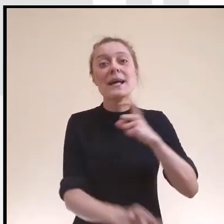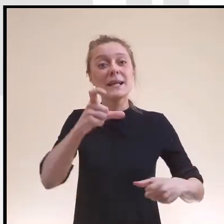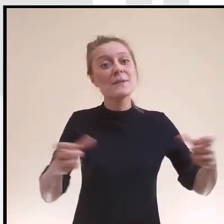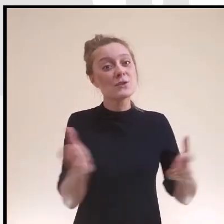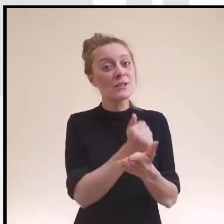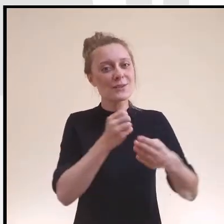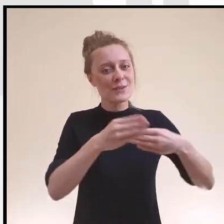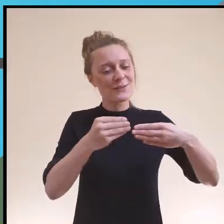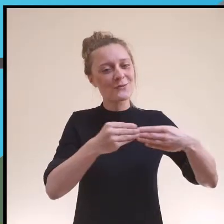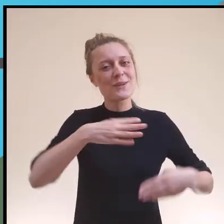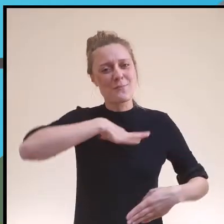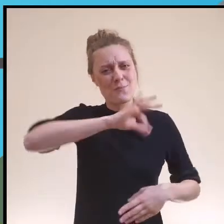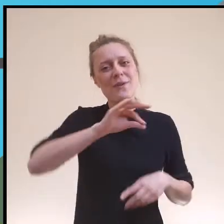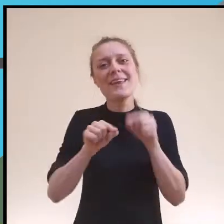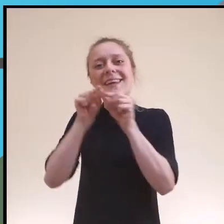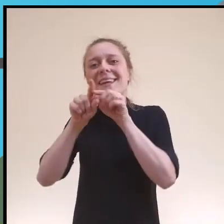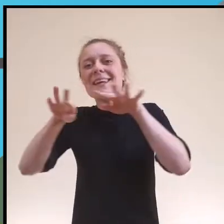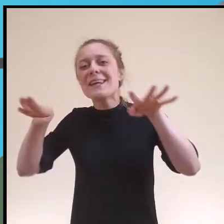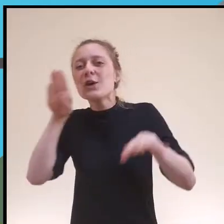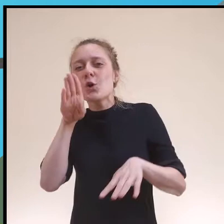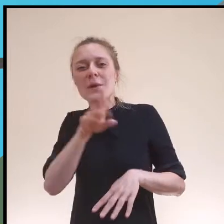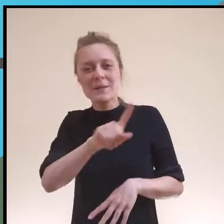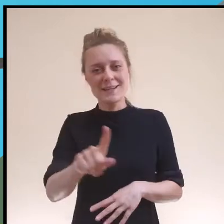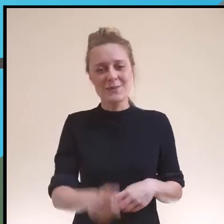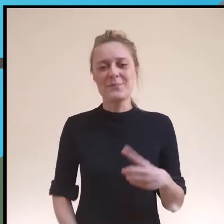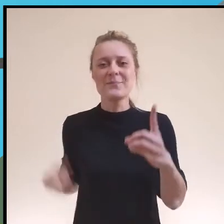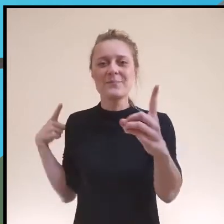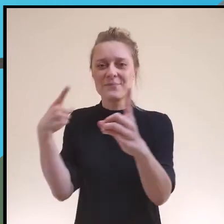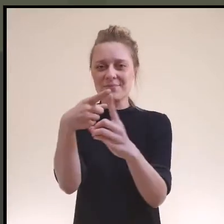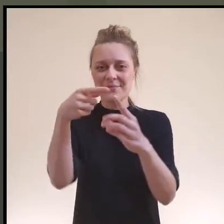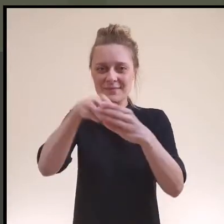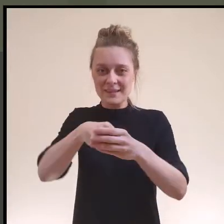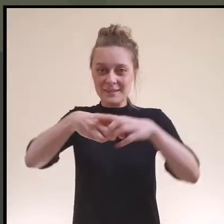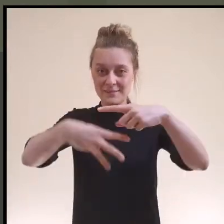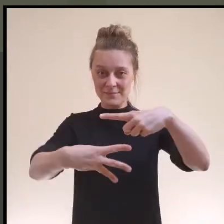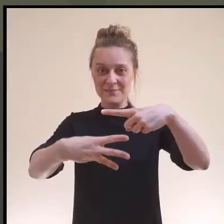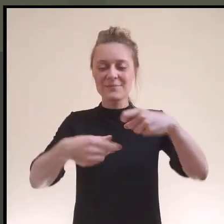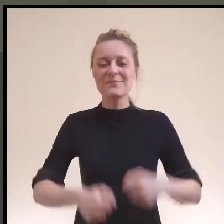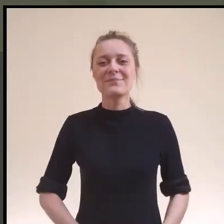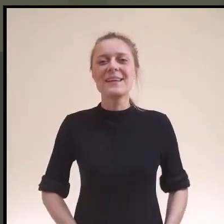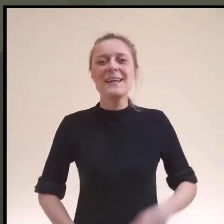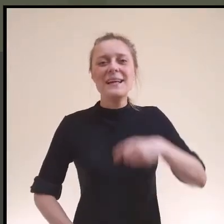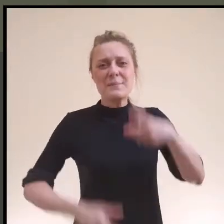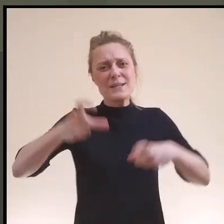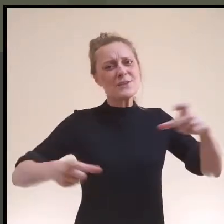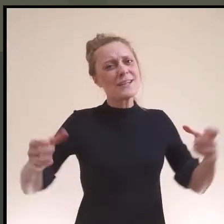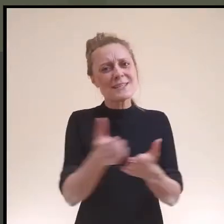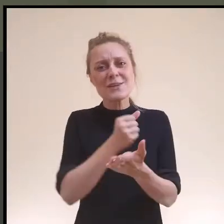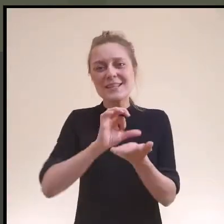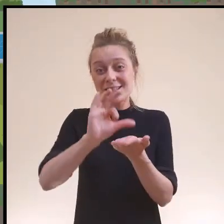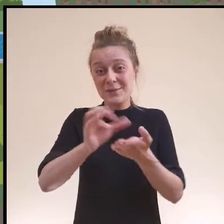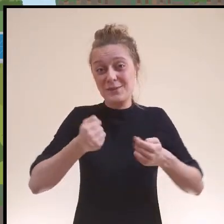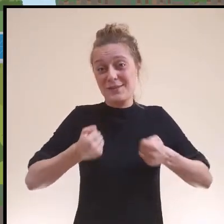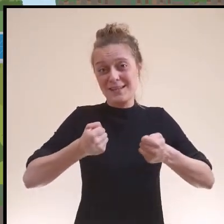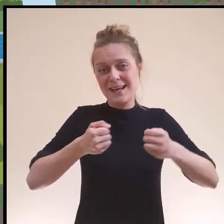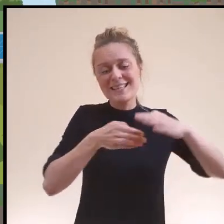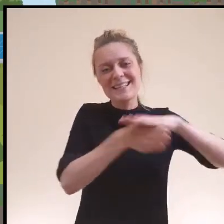y quiere garantizar el acceso de todas las personas a servicios energéticos asequibles, seguros y modernos.